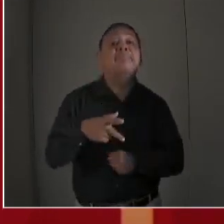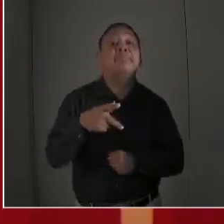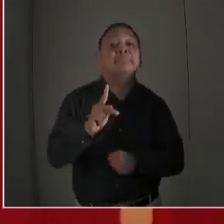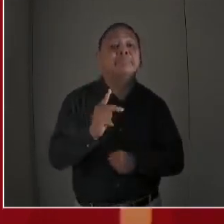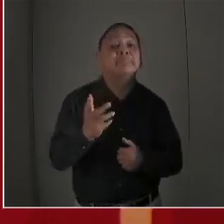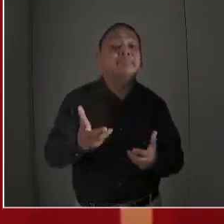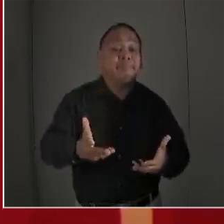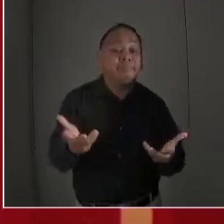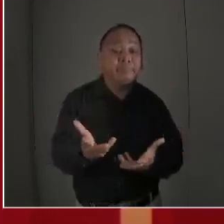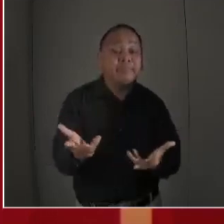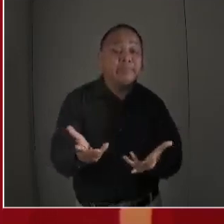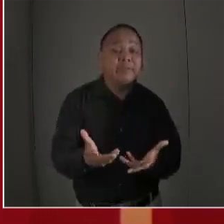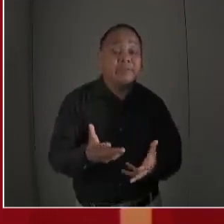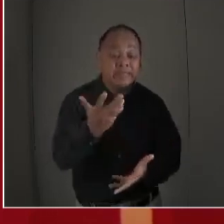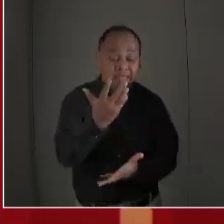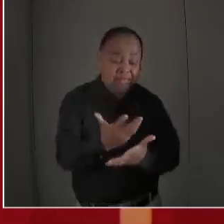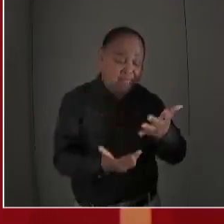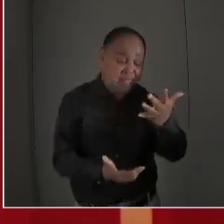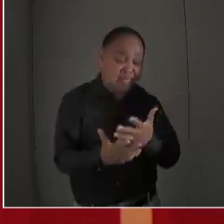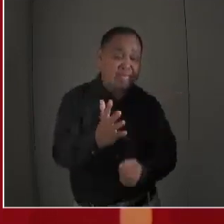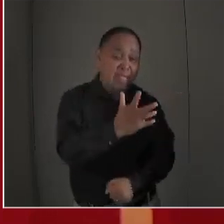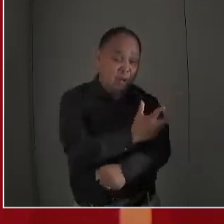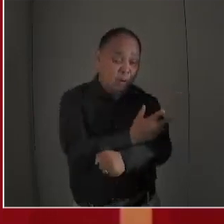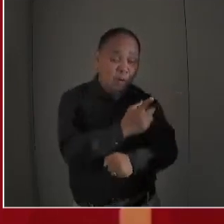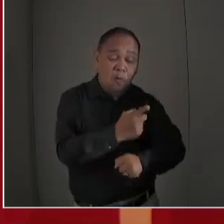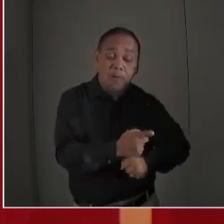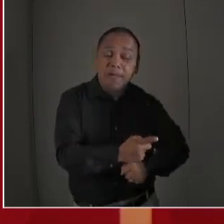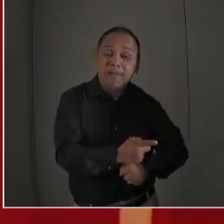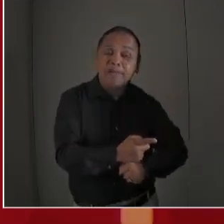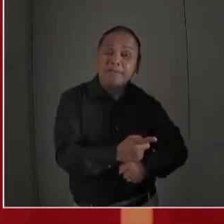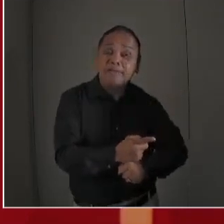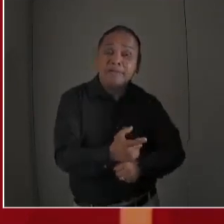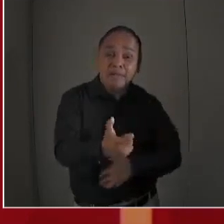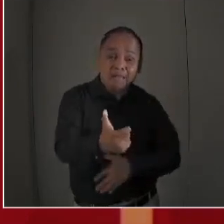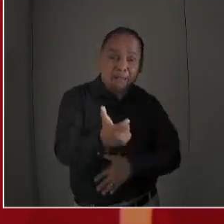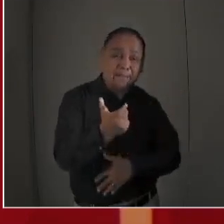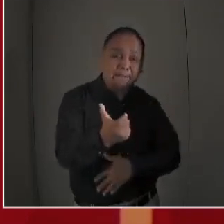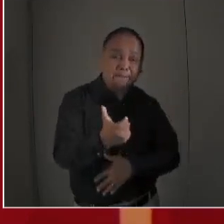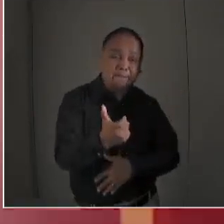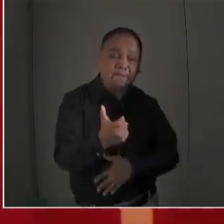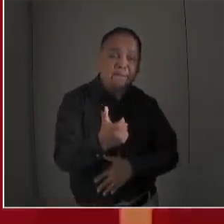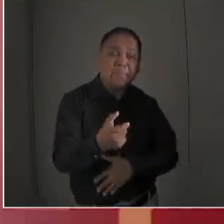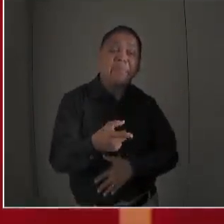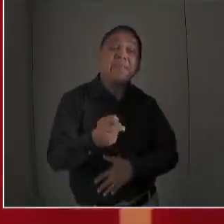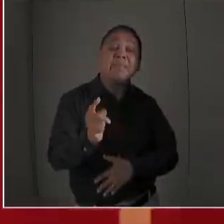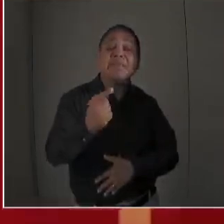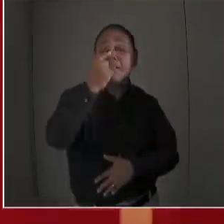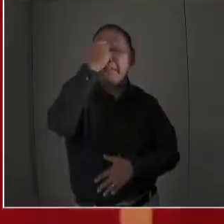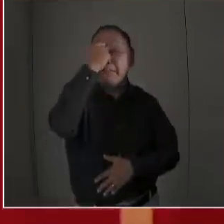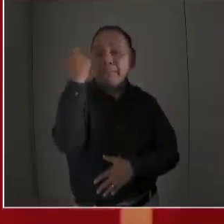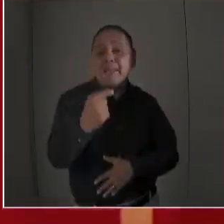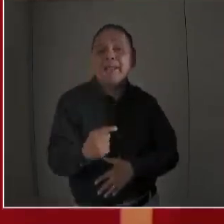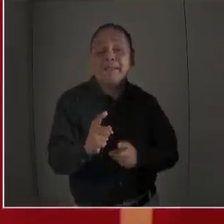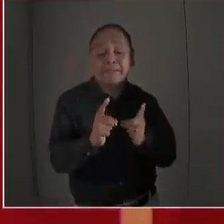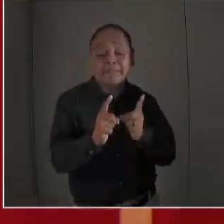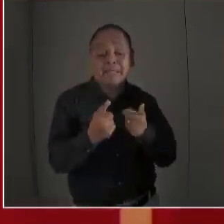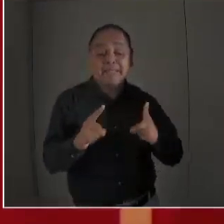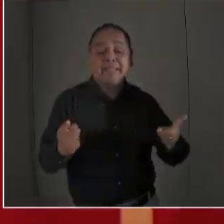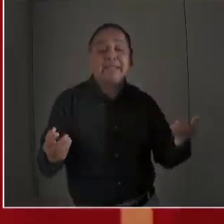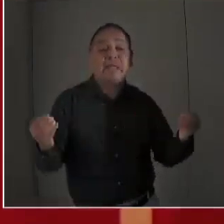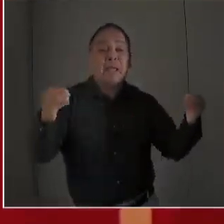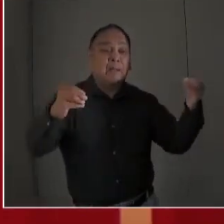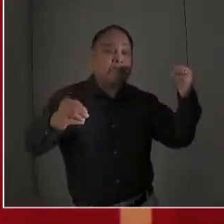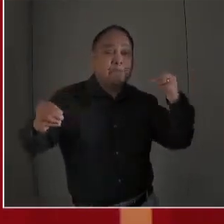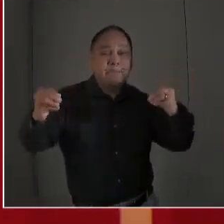con honestidad, alcanzan los recursos públicos para invertir en el desarrollo. Que